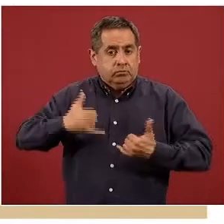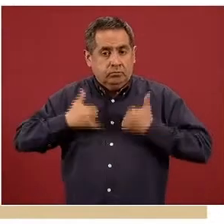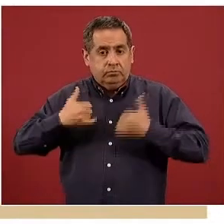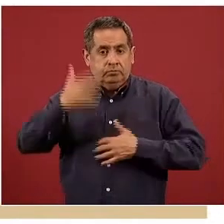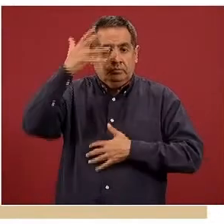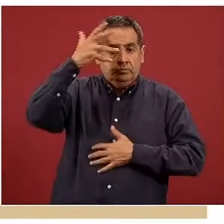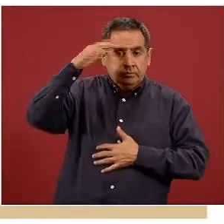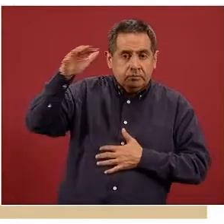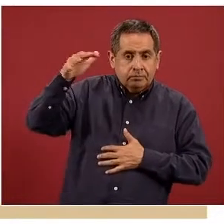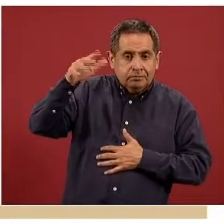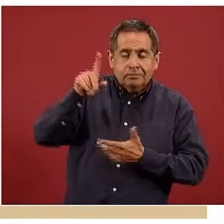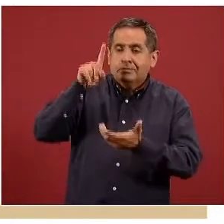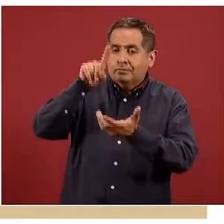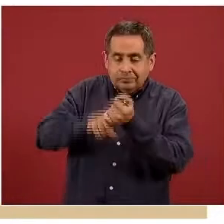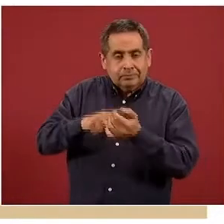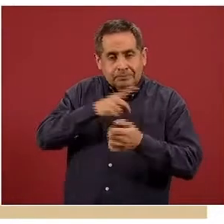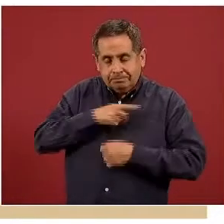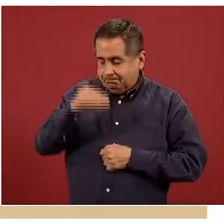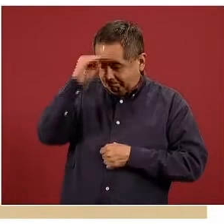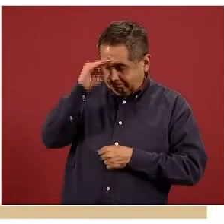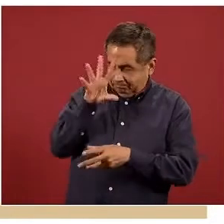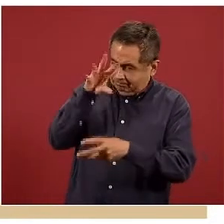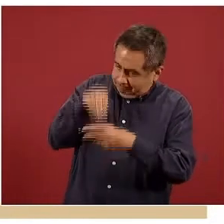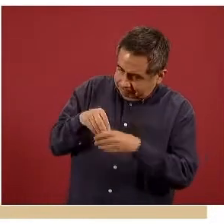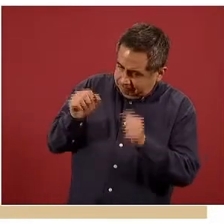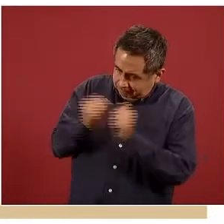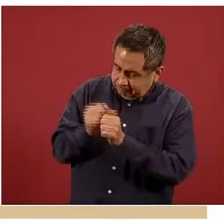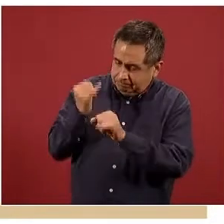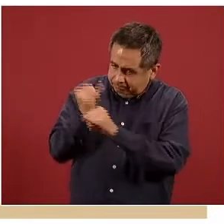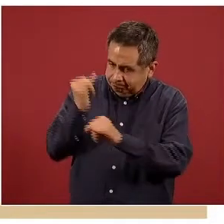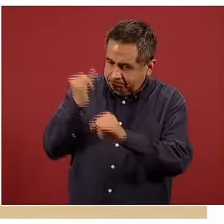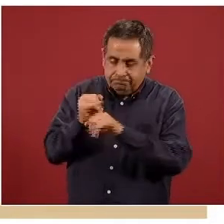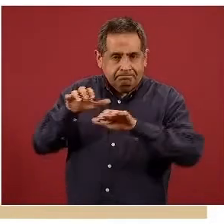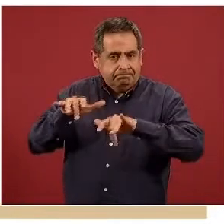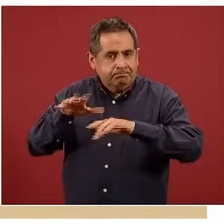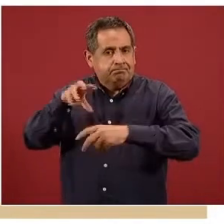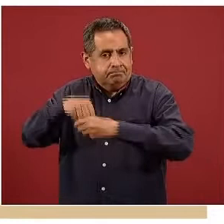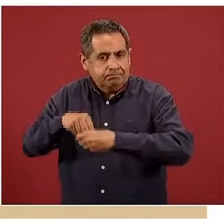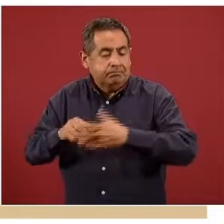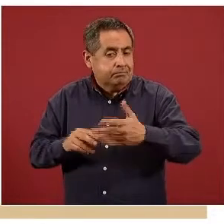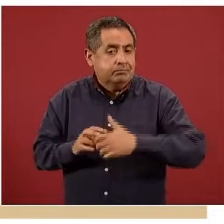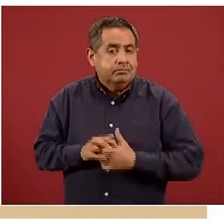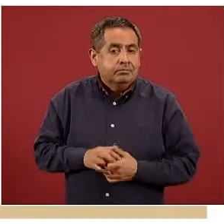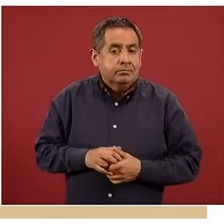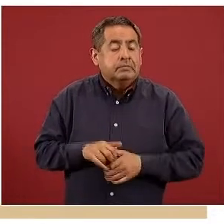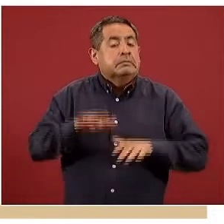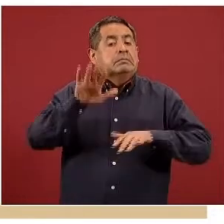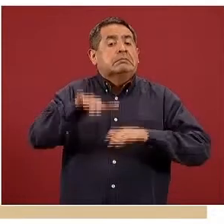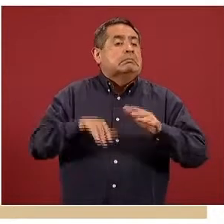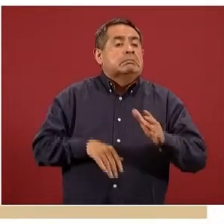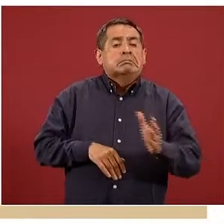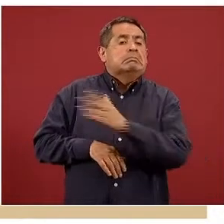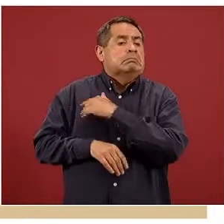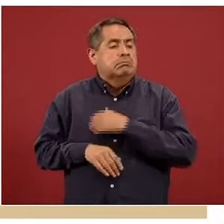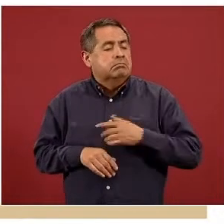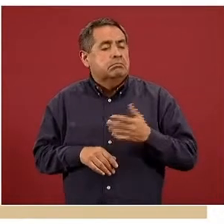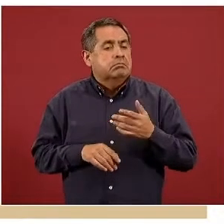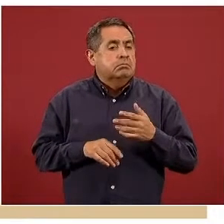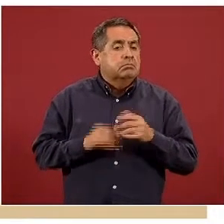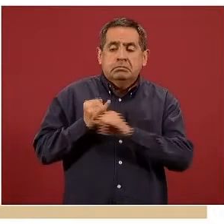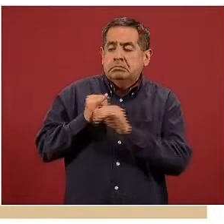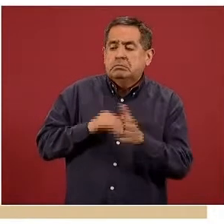adulto debe contemplar el uso de las redes sociales. Muchas veces se deja de lado esta parte de, ya es una